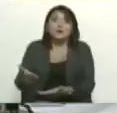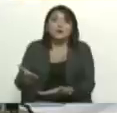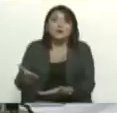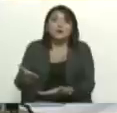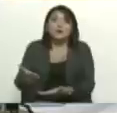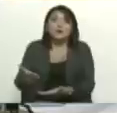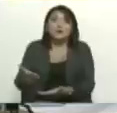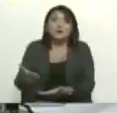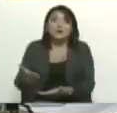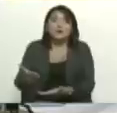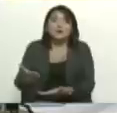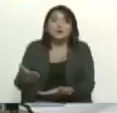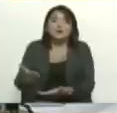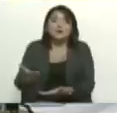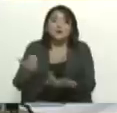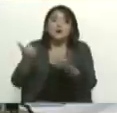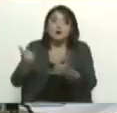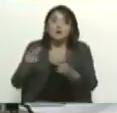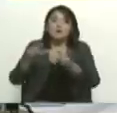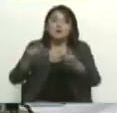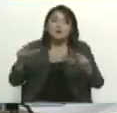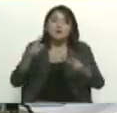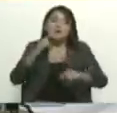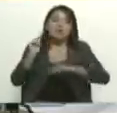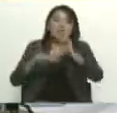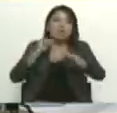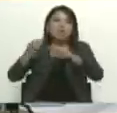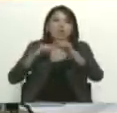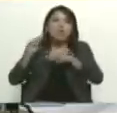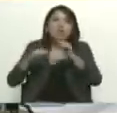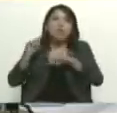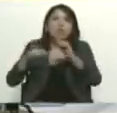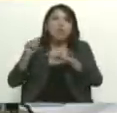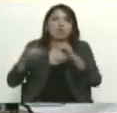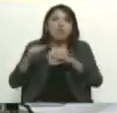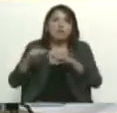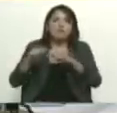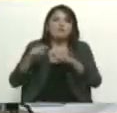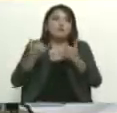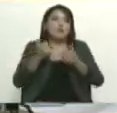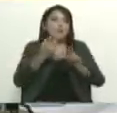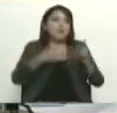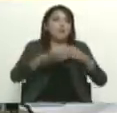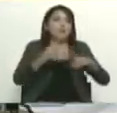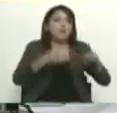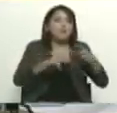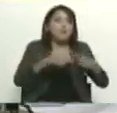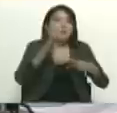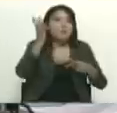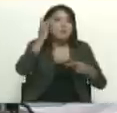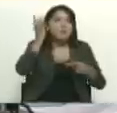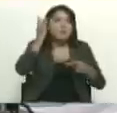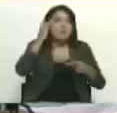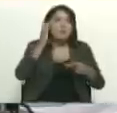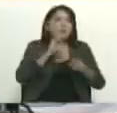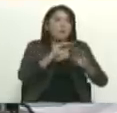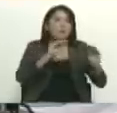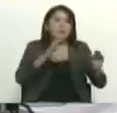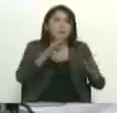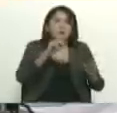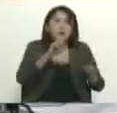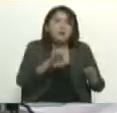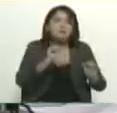a estos que denostan por las redes sociales y después ruegan por el concurso del Consejo Nacional